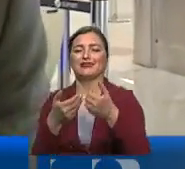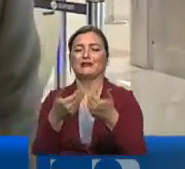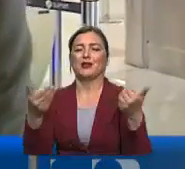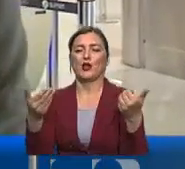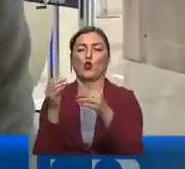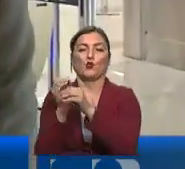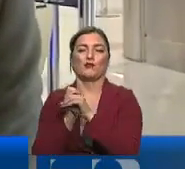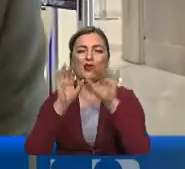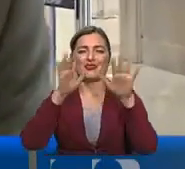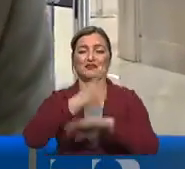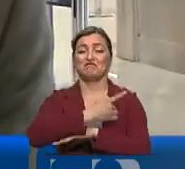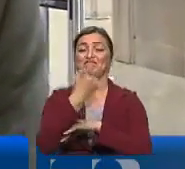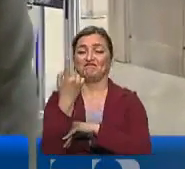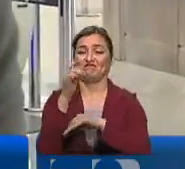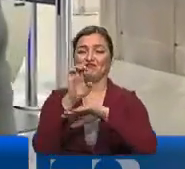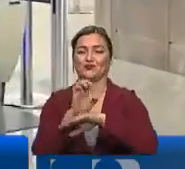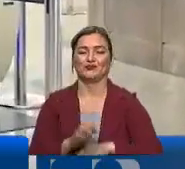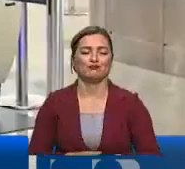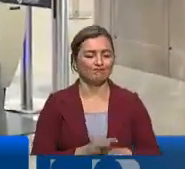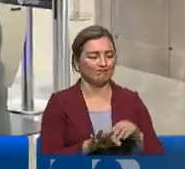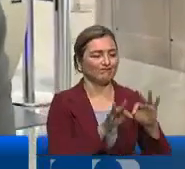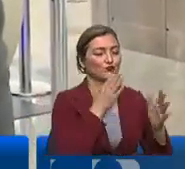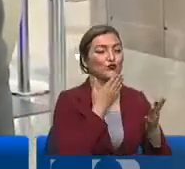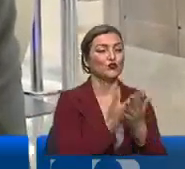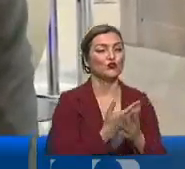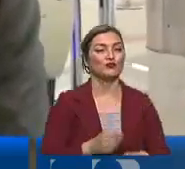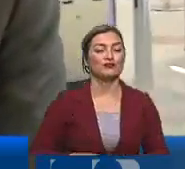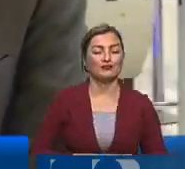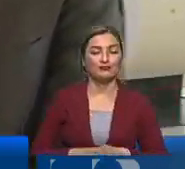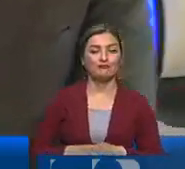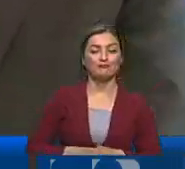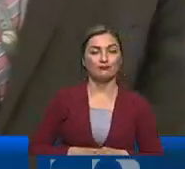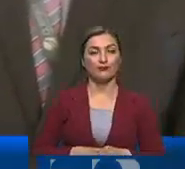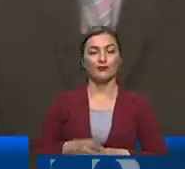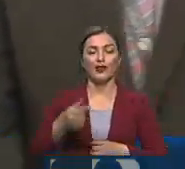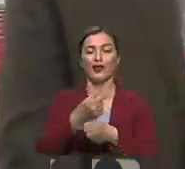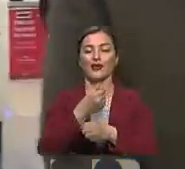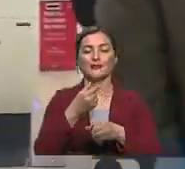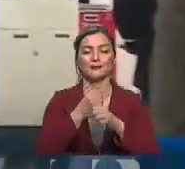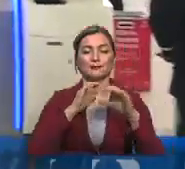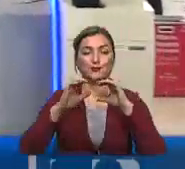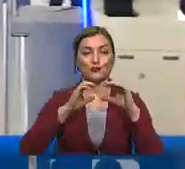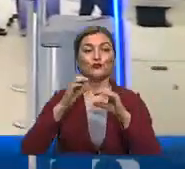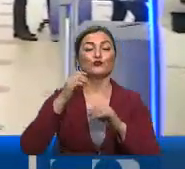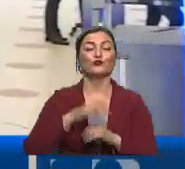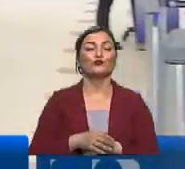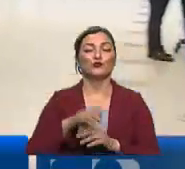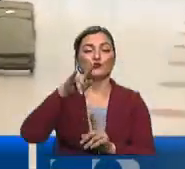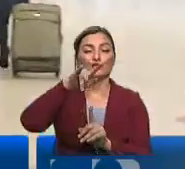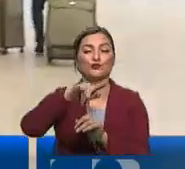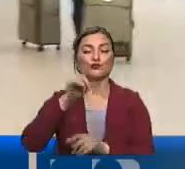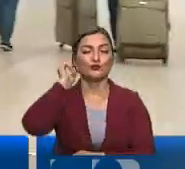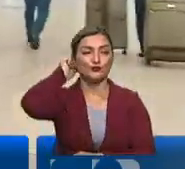aislamiento obligatorio de 10 días aquí en el Ecuador. Perfecto, muchísimas gracias a Luis Galárraga, gerente de comunicación de Quíper. Vamos a ver si